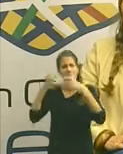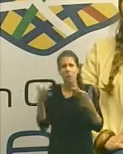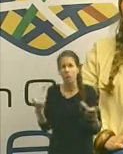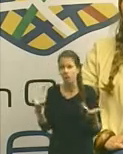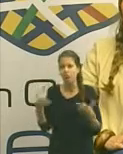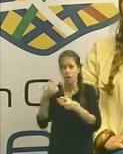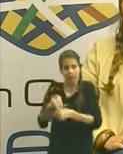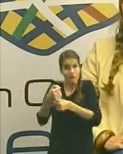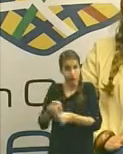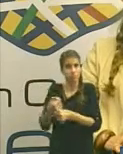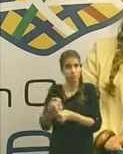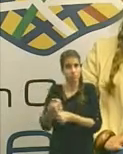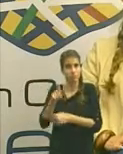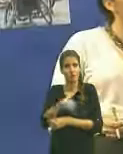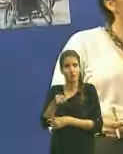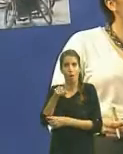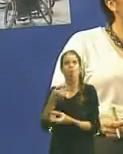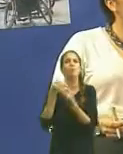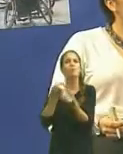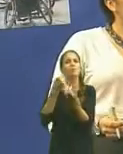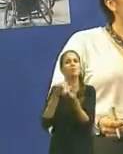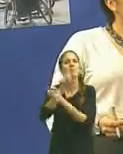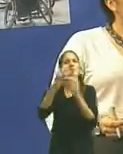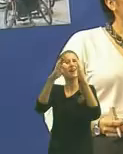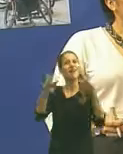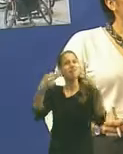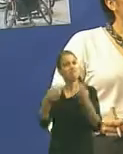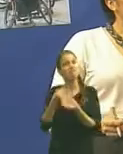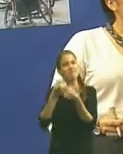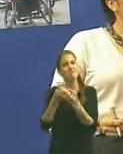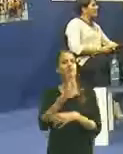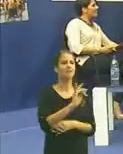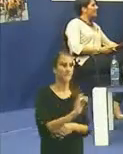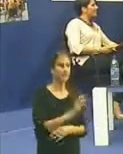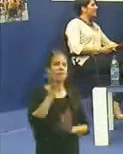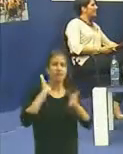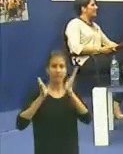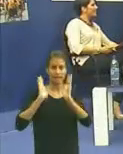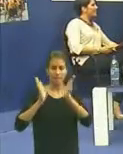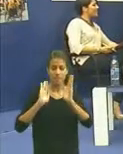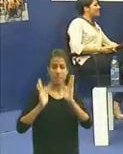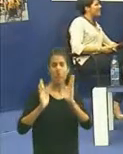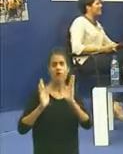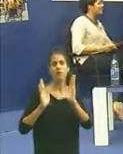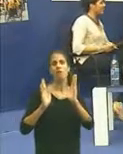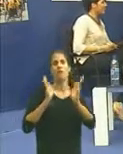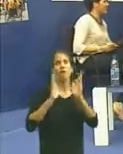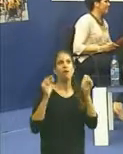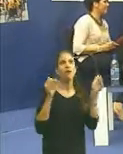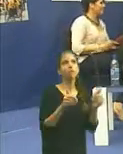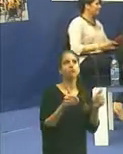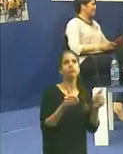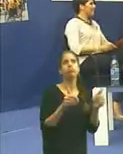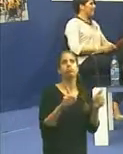para empezar y un poco darle a conocer a nuestros espectadores. Sí, se trata de una intervención muy parecida a la que podemos